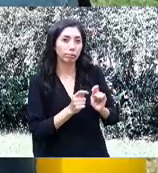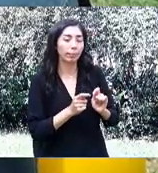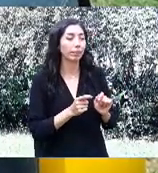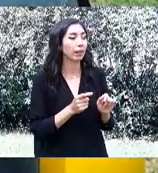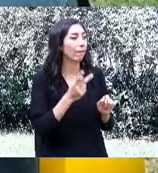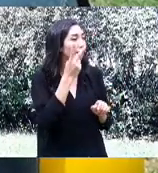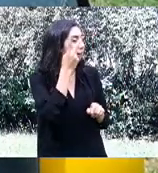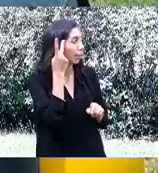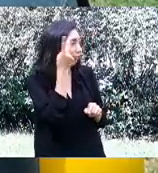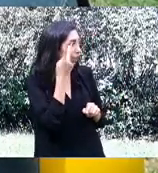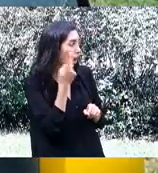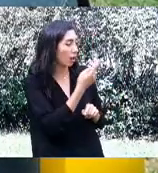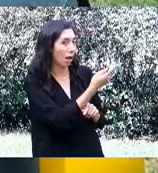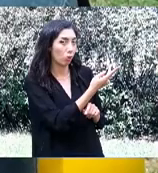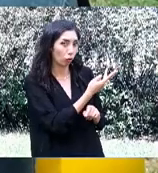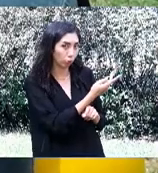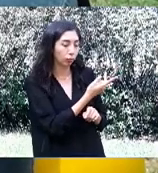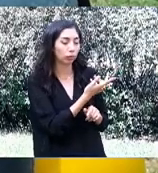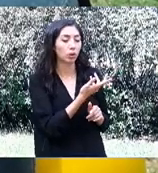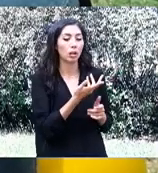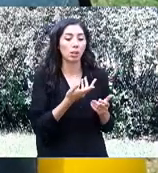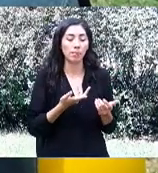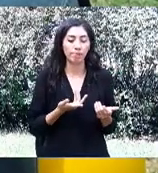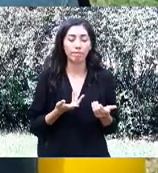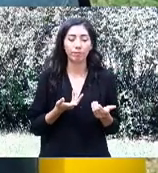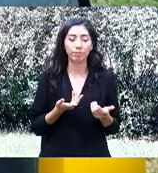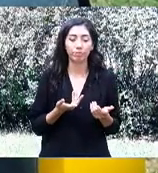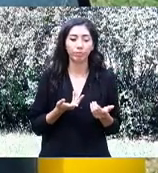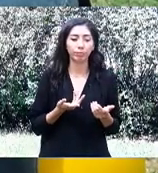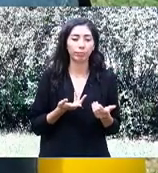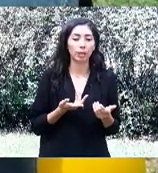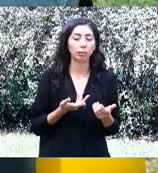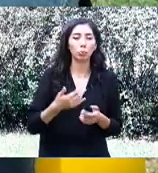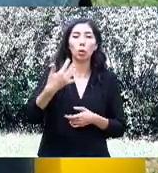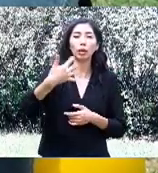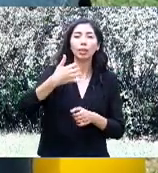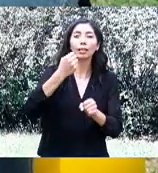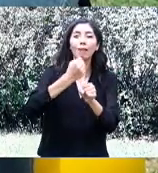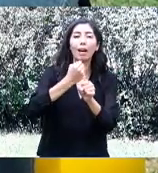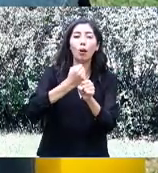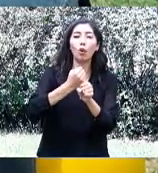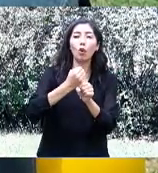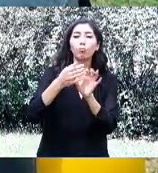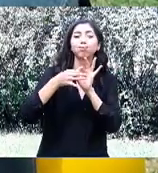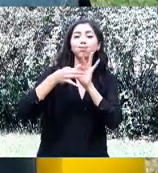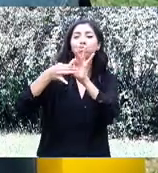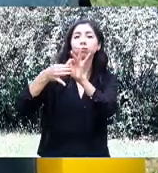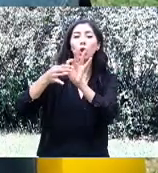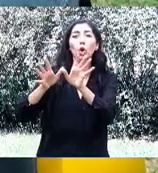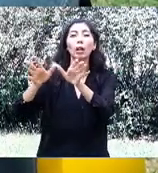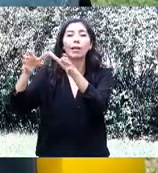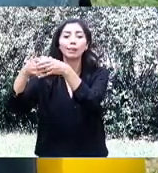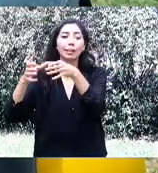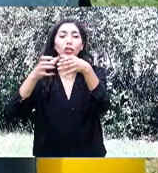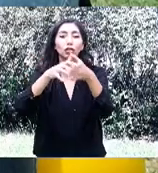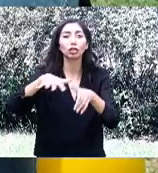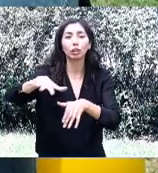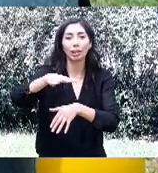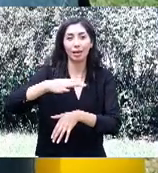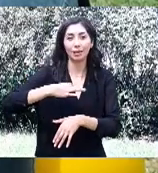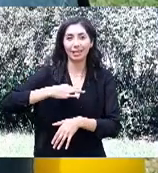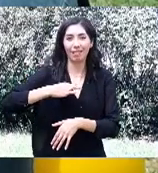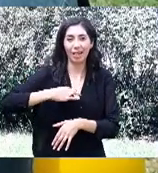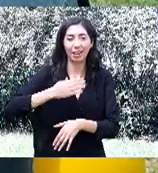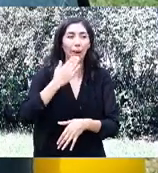Viviana eh destacamos bastante el trabajo con organizaciones de la sociedad civil y con universidades que nos han